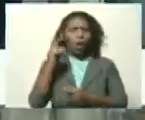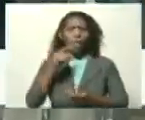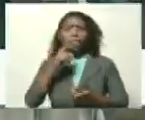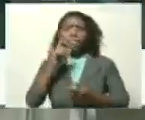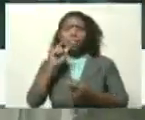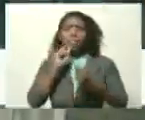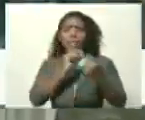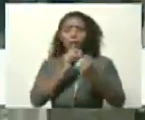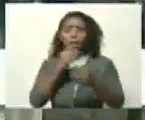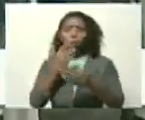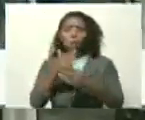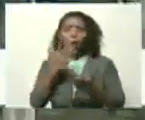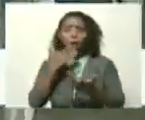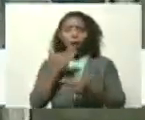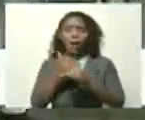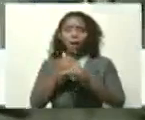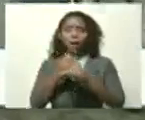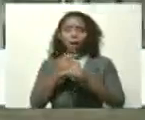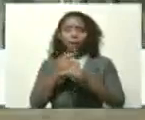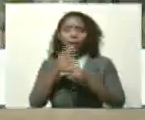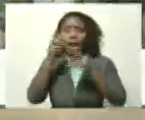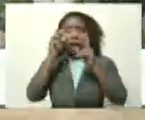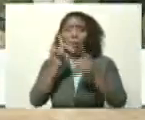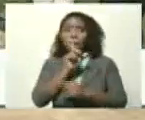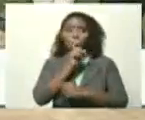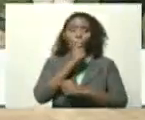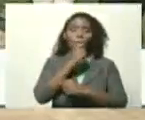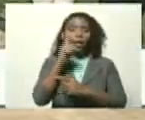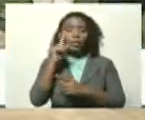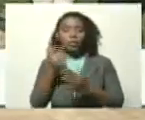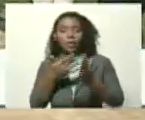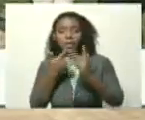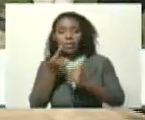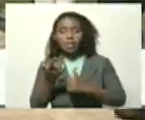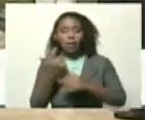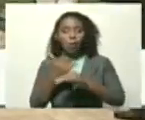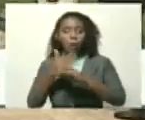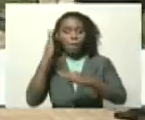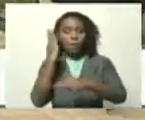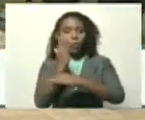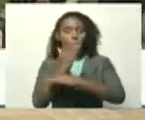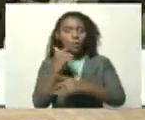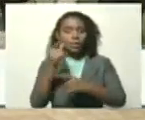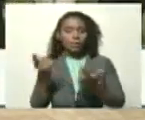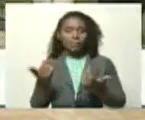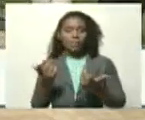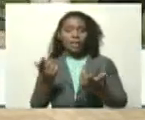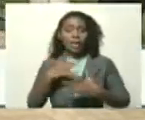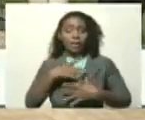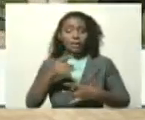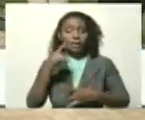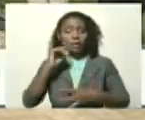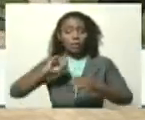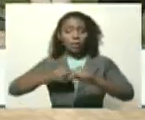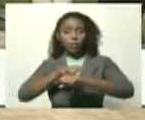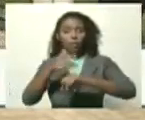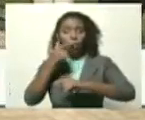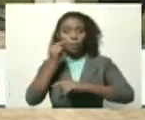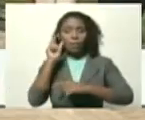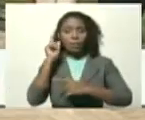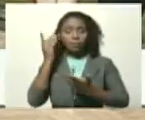condenado al fracaso. Lo ha dicho el presidente del Parlamento, Jorge Rodríguez. Interesante, Gisette, porque el